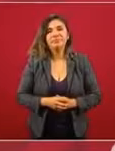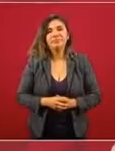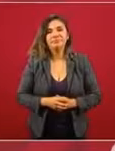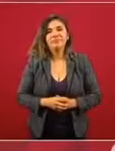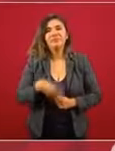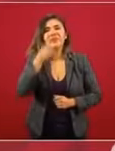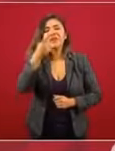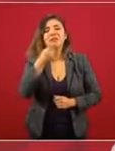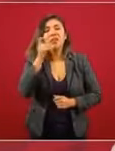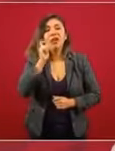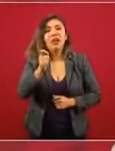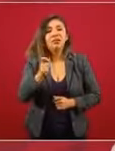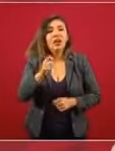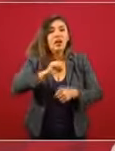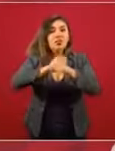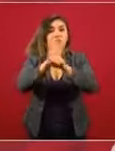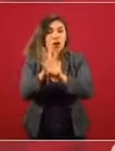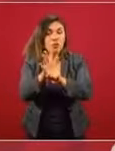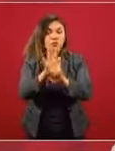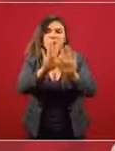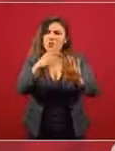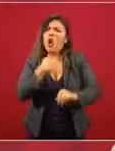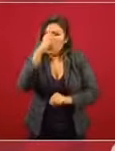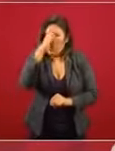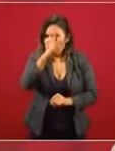acerca de la pandemia. Con todo respeto, ¿no?